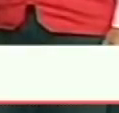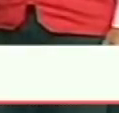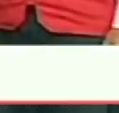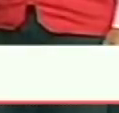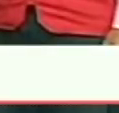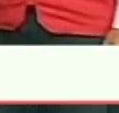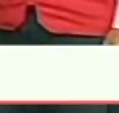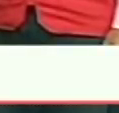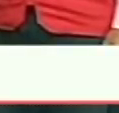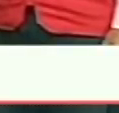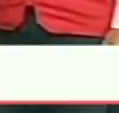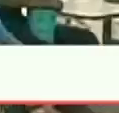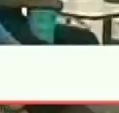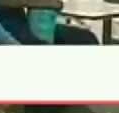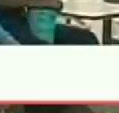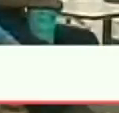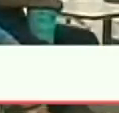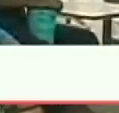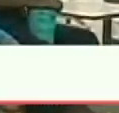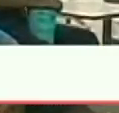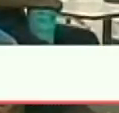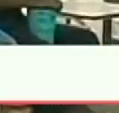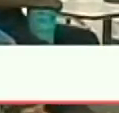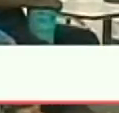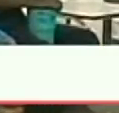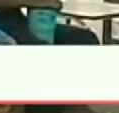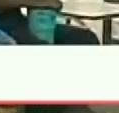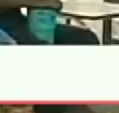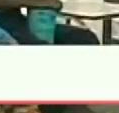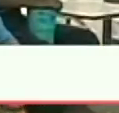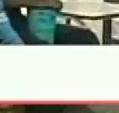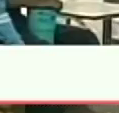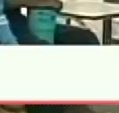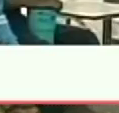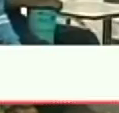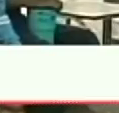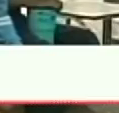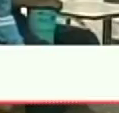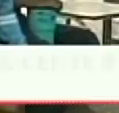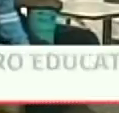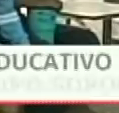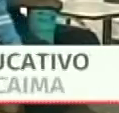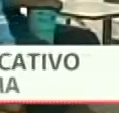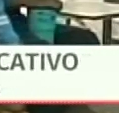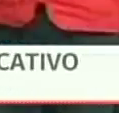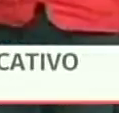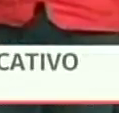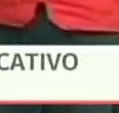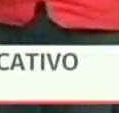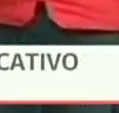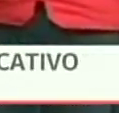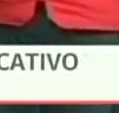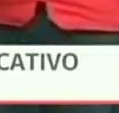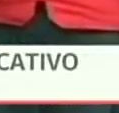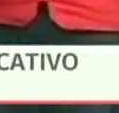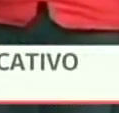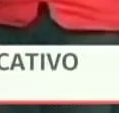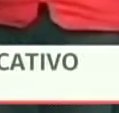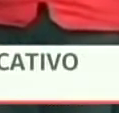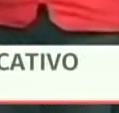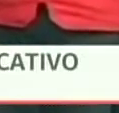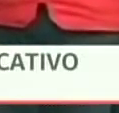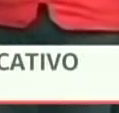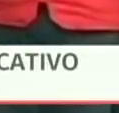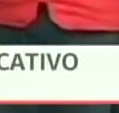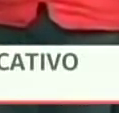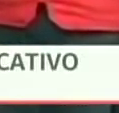Amazonas. Una gota de amor en resistencia, pero junto al pueblo. Aquí nos acompaña, presidente, más allá de los